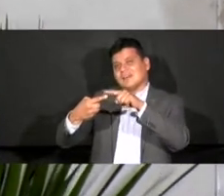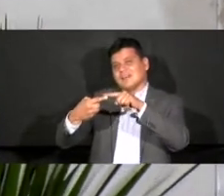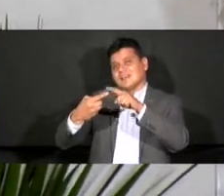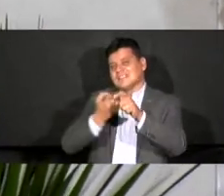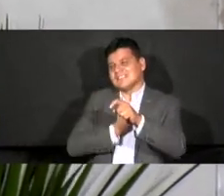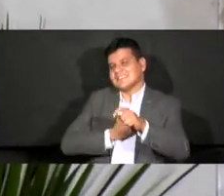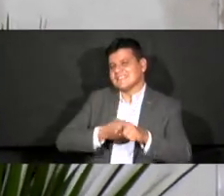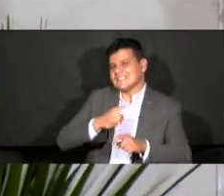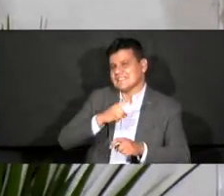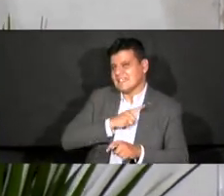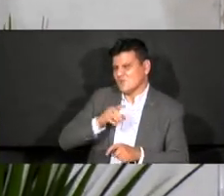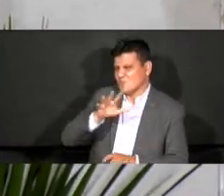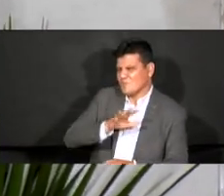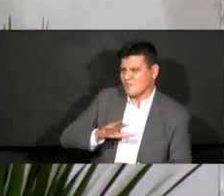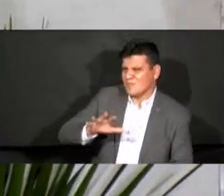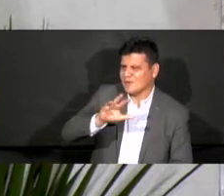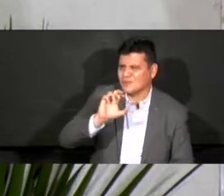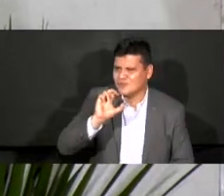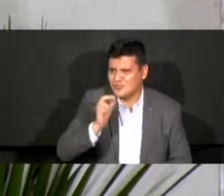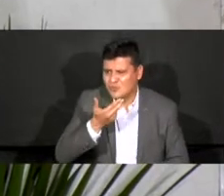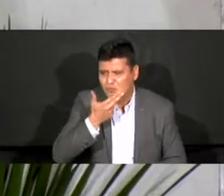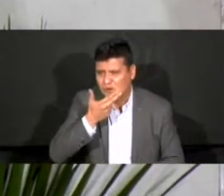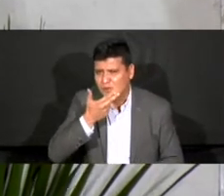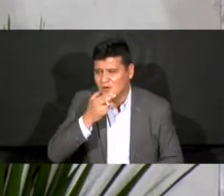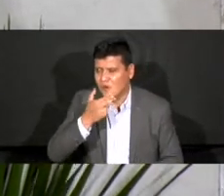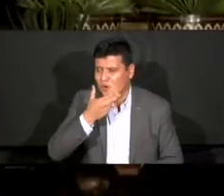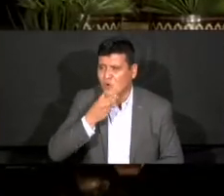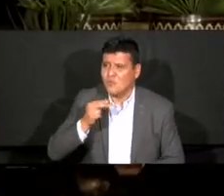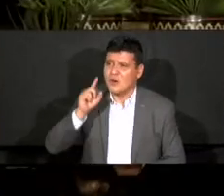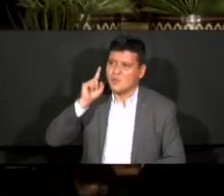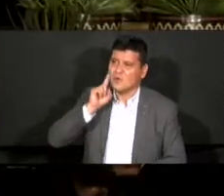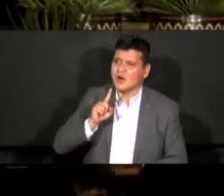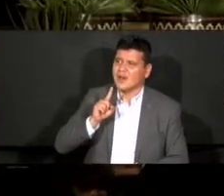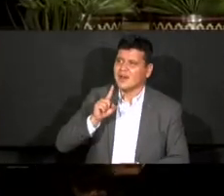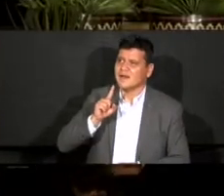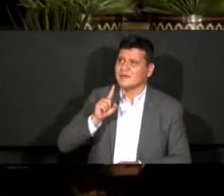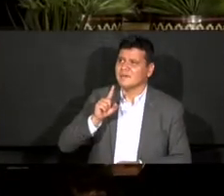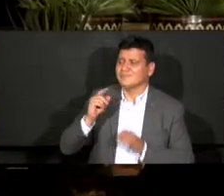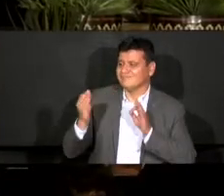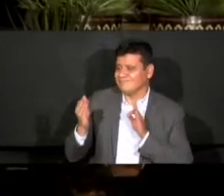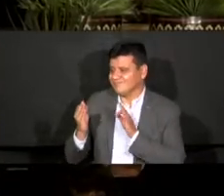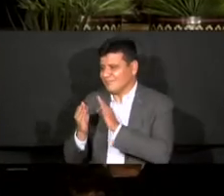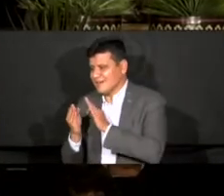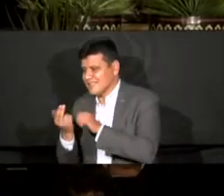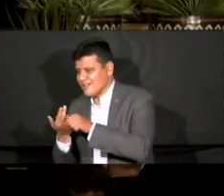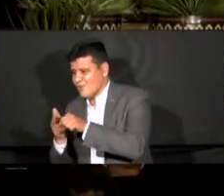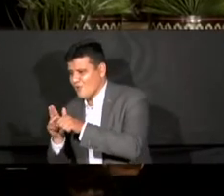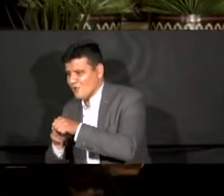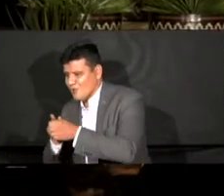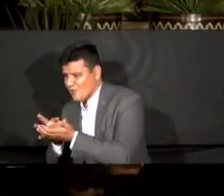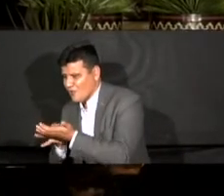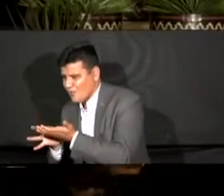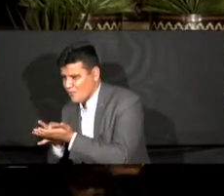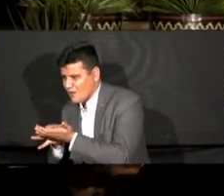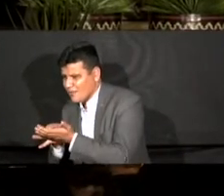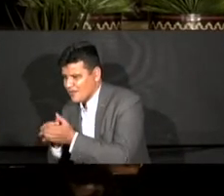los chihuahuenses, de manera que cuenten con abastecimiento de medicamento y atención